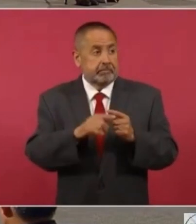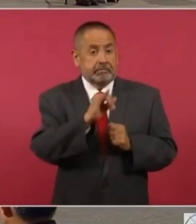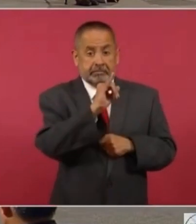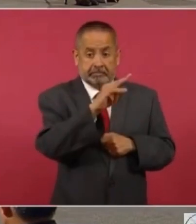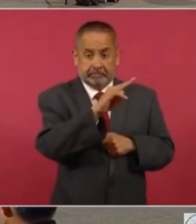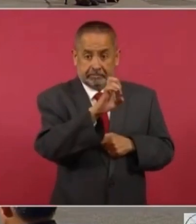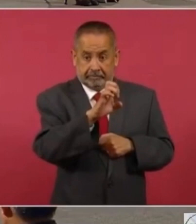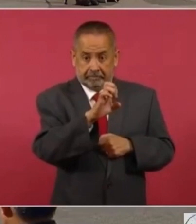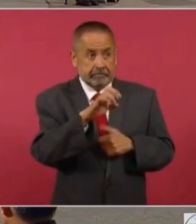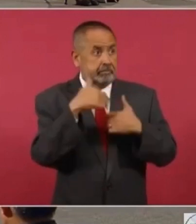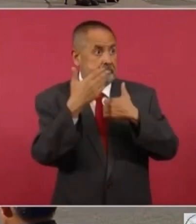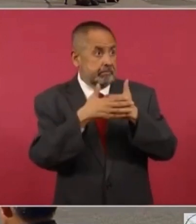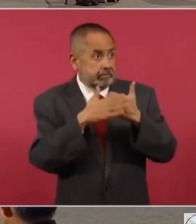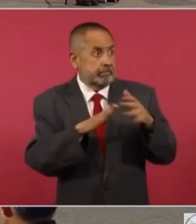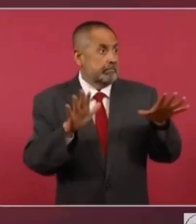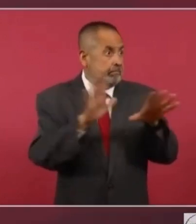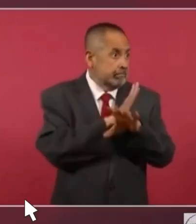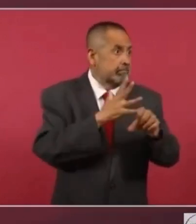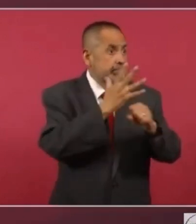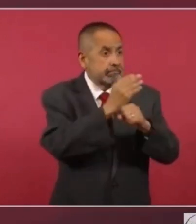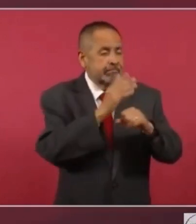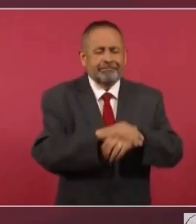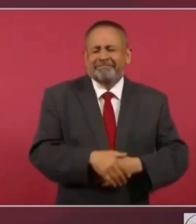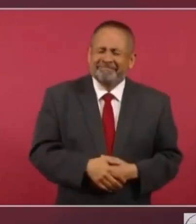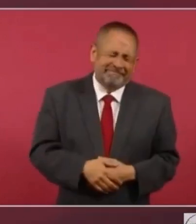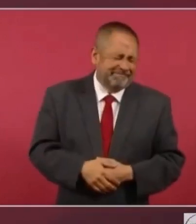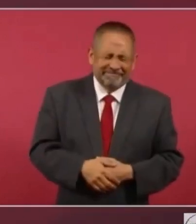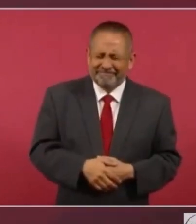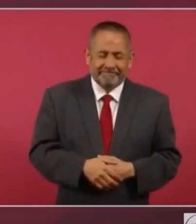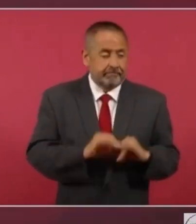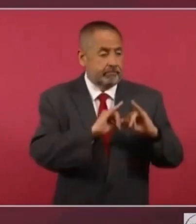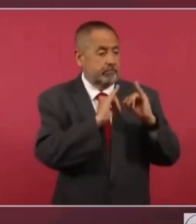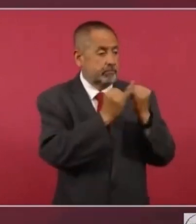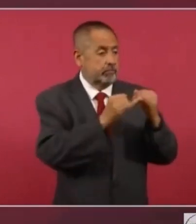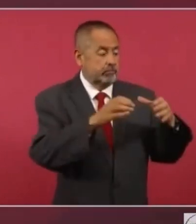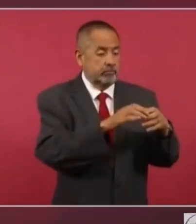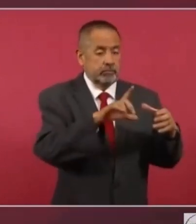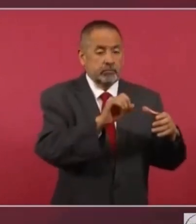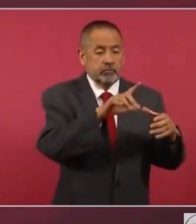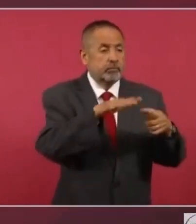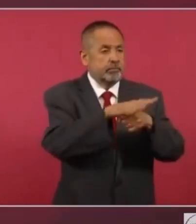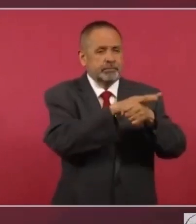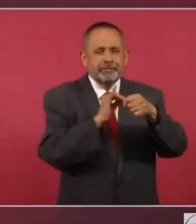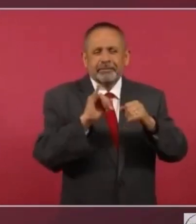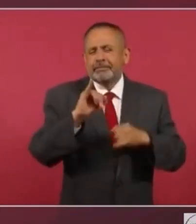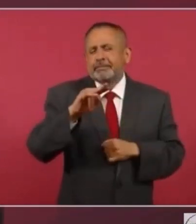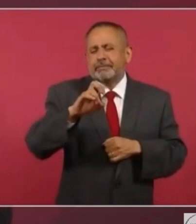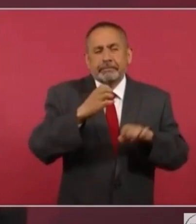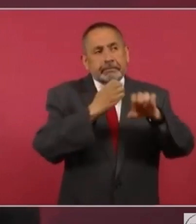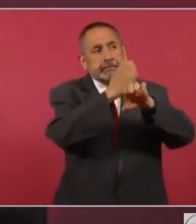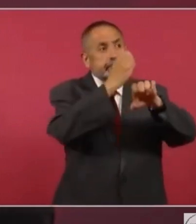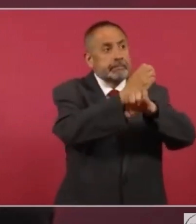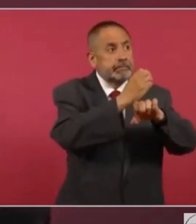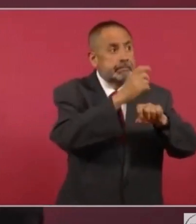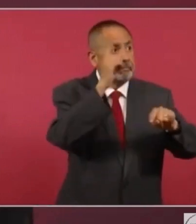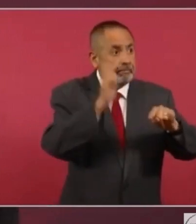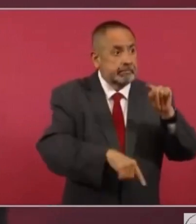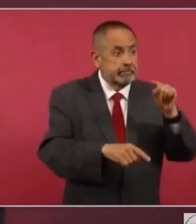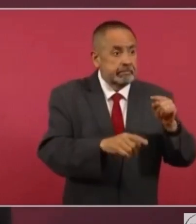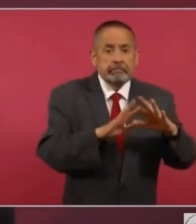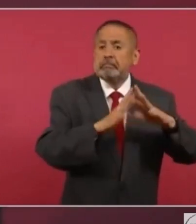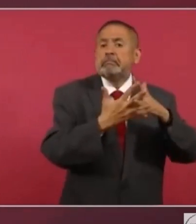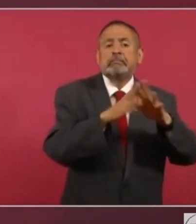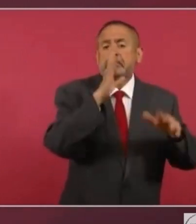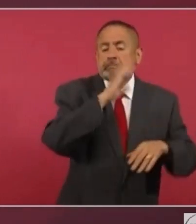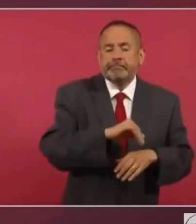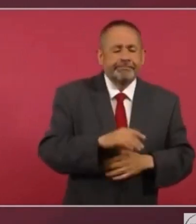está en riesgo si se desaparecen las juntas locales y distritales. Esto es una mentira, pues la reforma